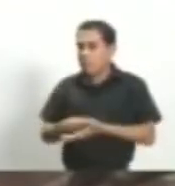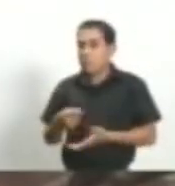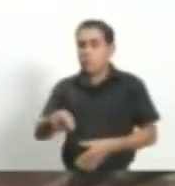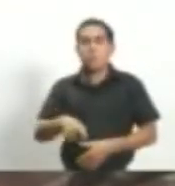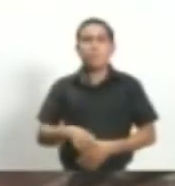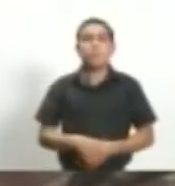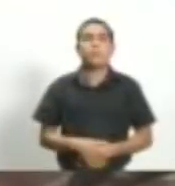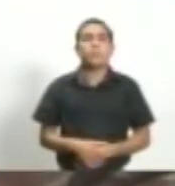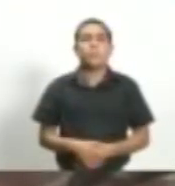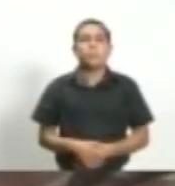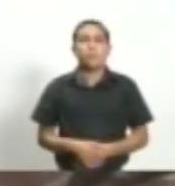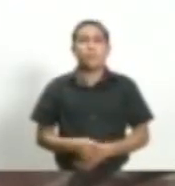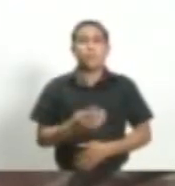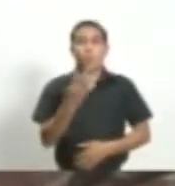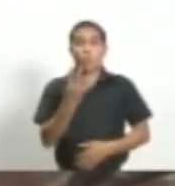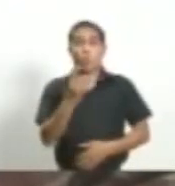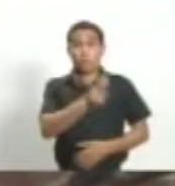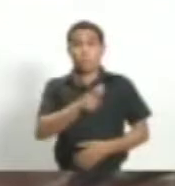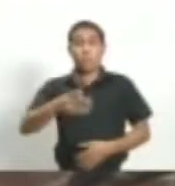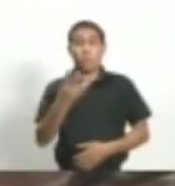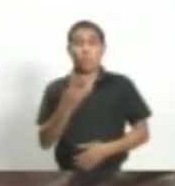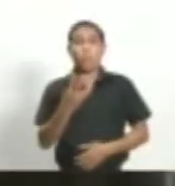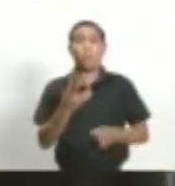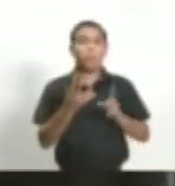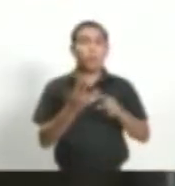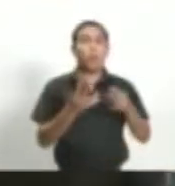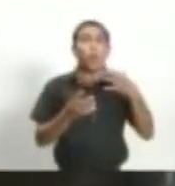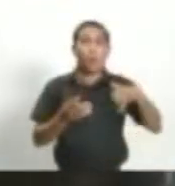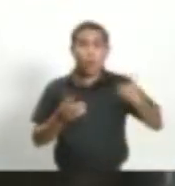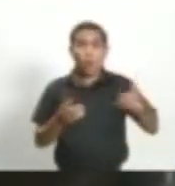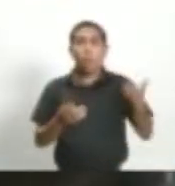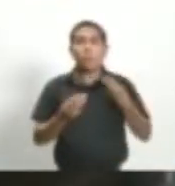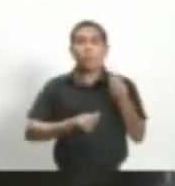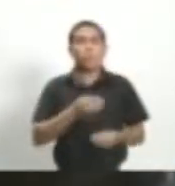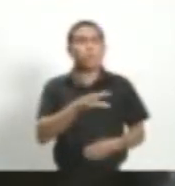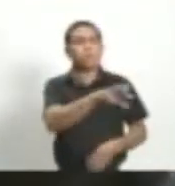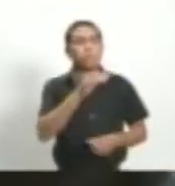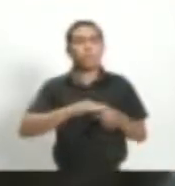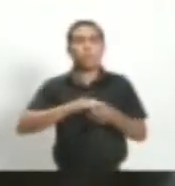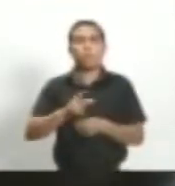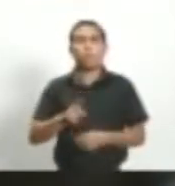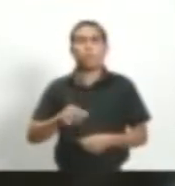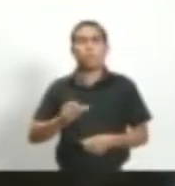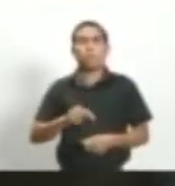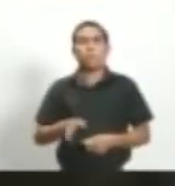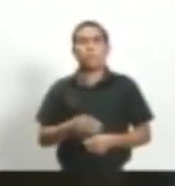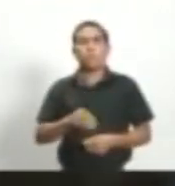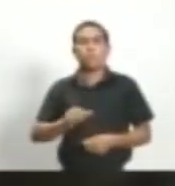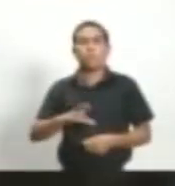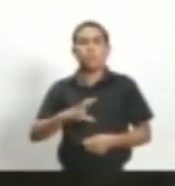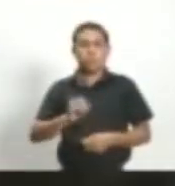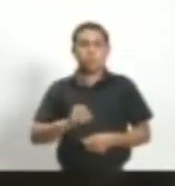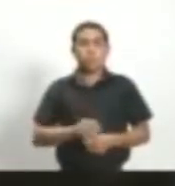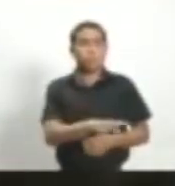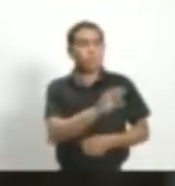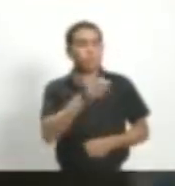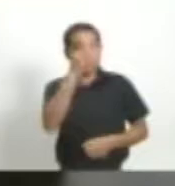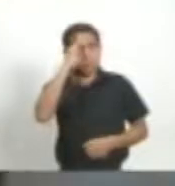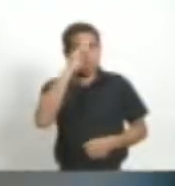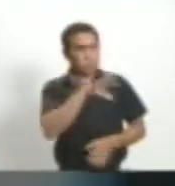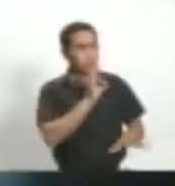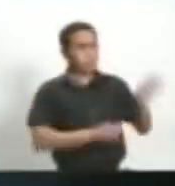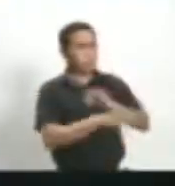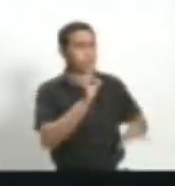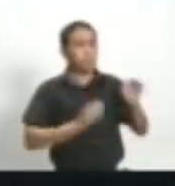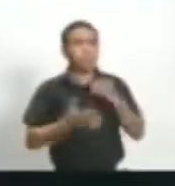4 personas y un adolescente de 16 años fueron capturados en San Marcos en un operativo conjunto de las autoridades. Están señalados de